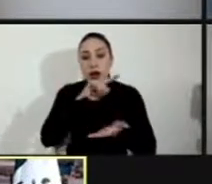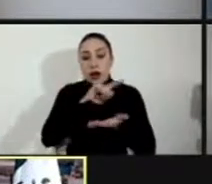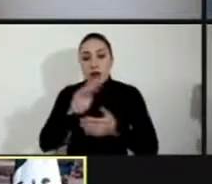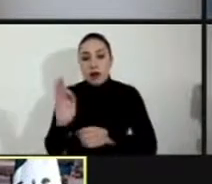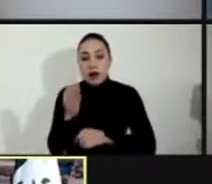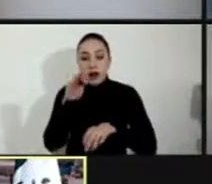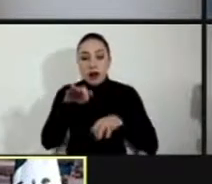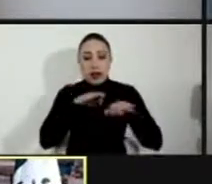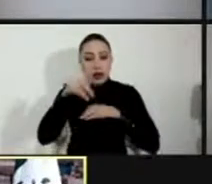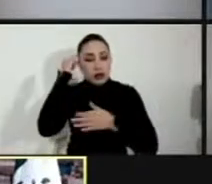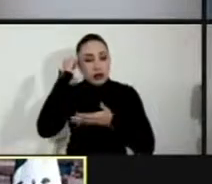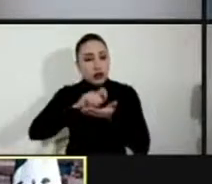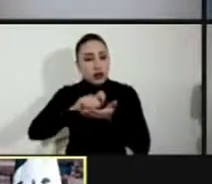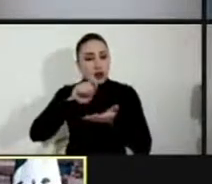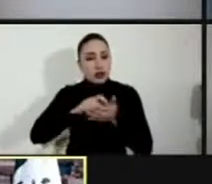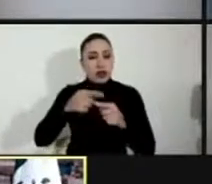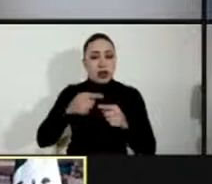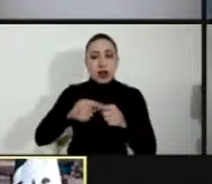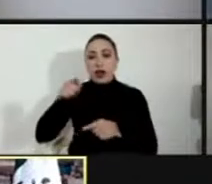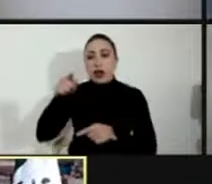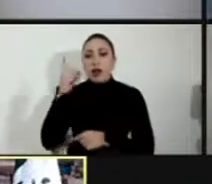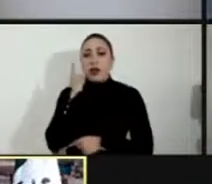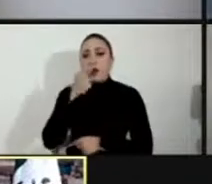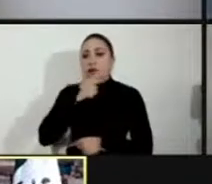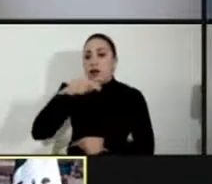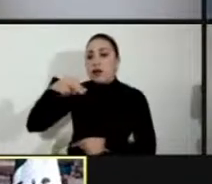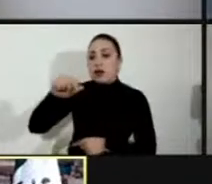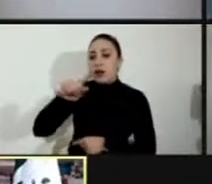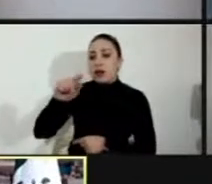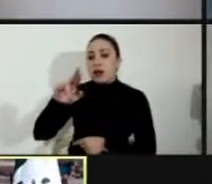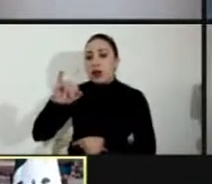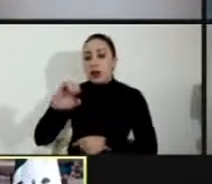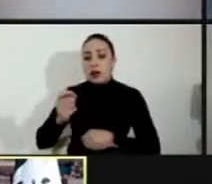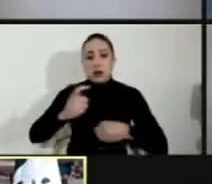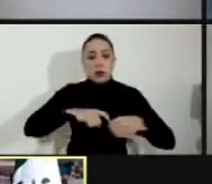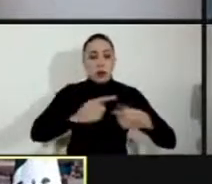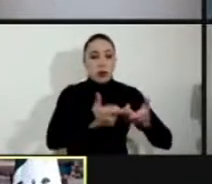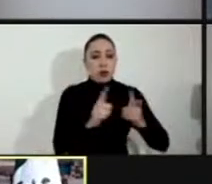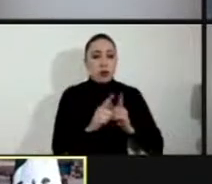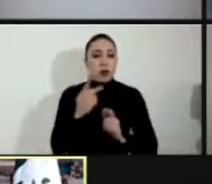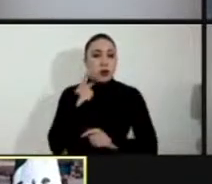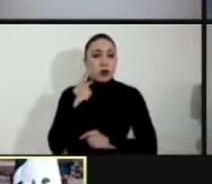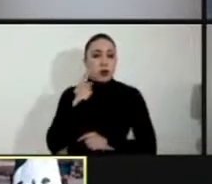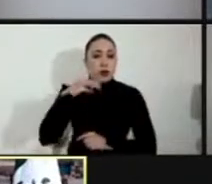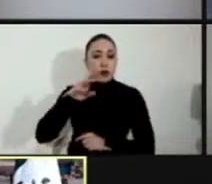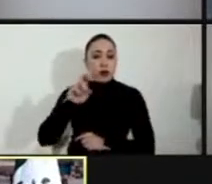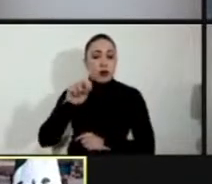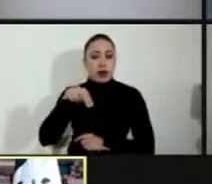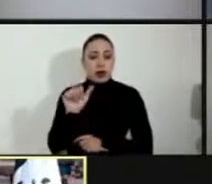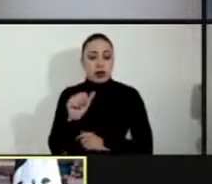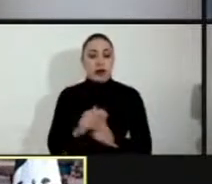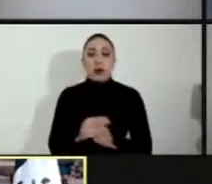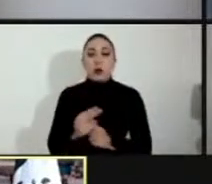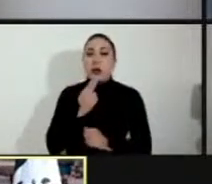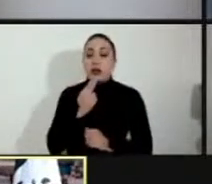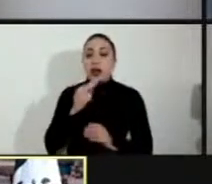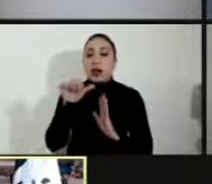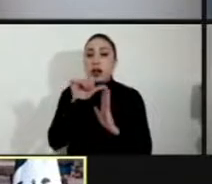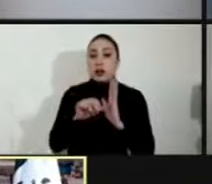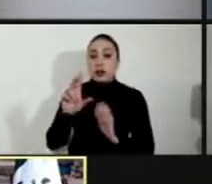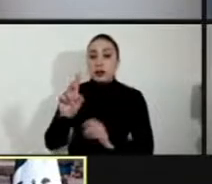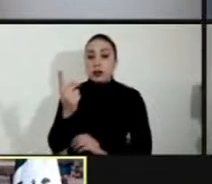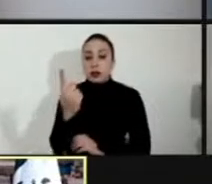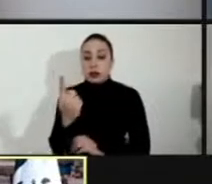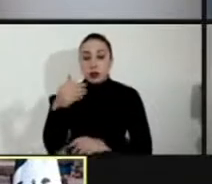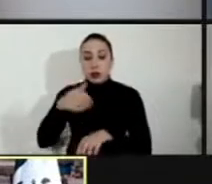Alberto Sánchez, integrante del Grupo de Morena. Con fundamento en lo dispuesto por el artículo 31, numeral 1 de la Constitución